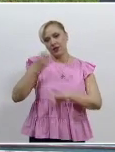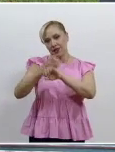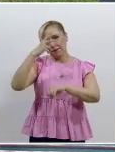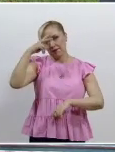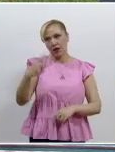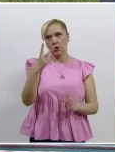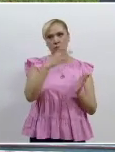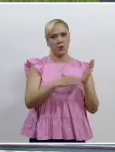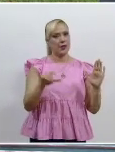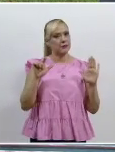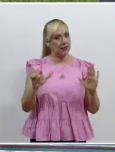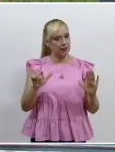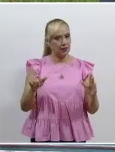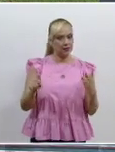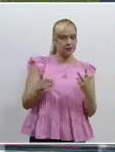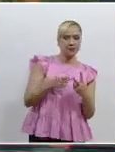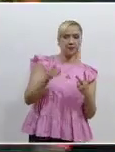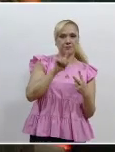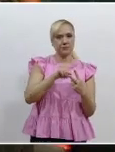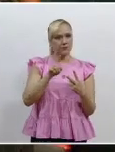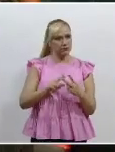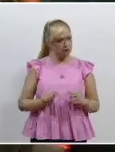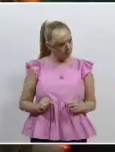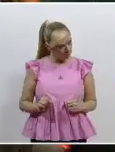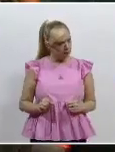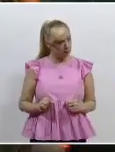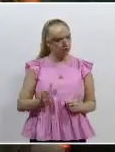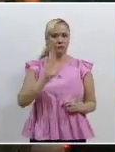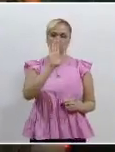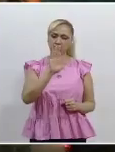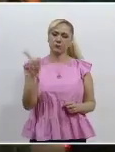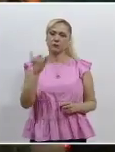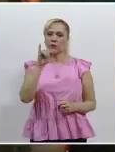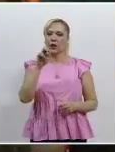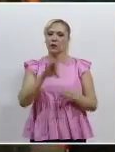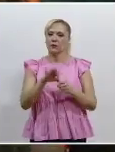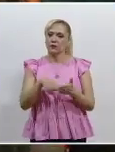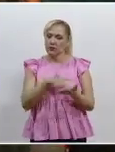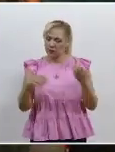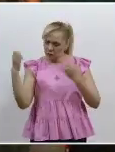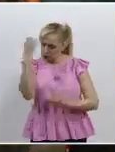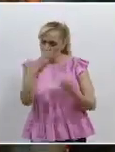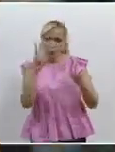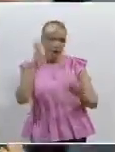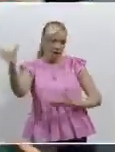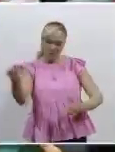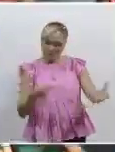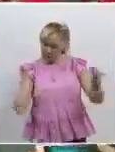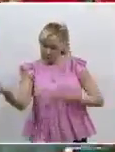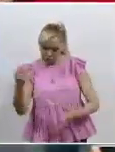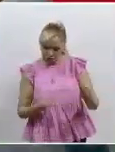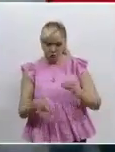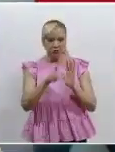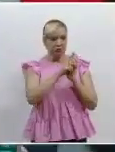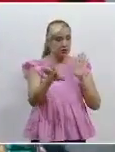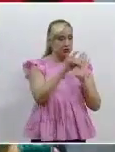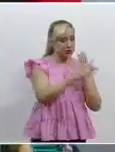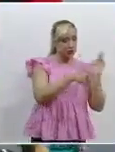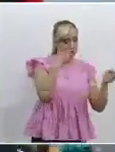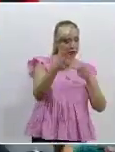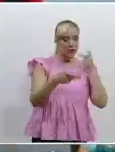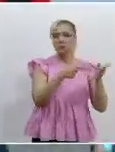en 2017, respectivamente. La sala determinó que el INE valoró adecuadamente las pruebas, pues las notas periodísticas